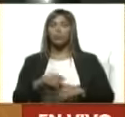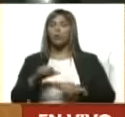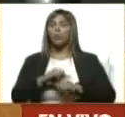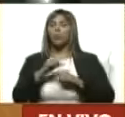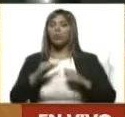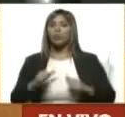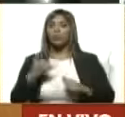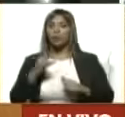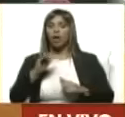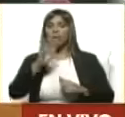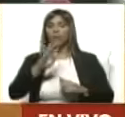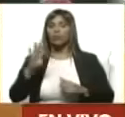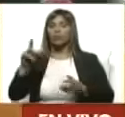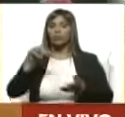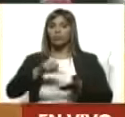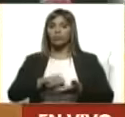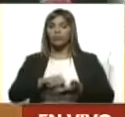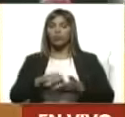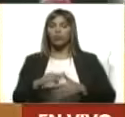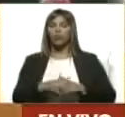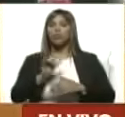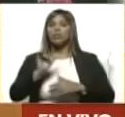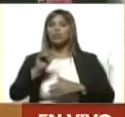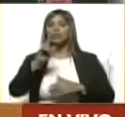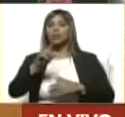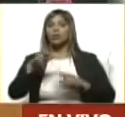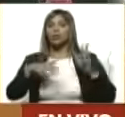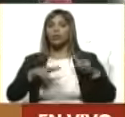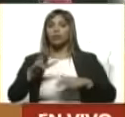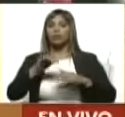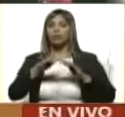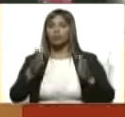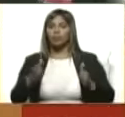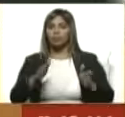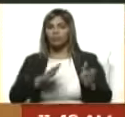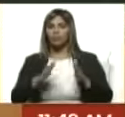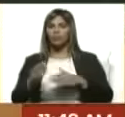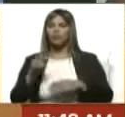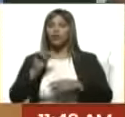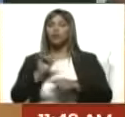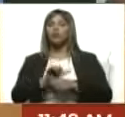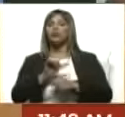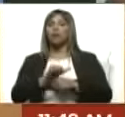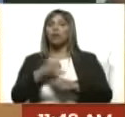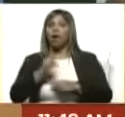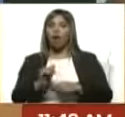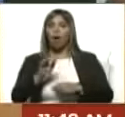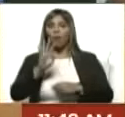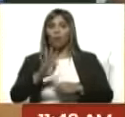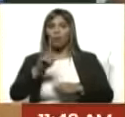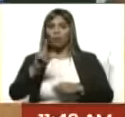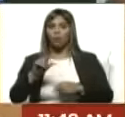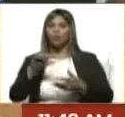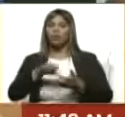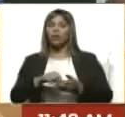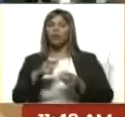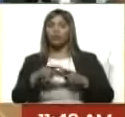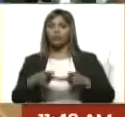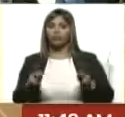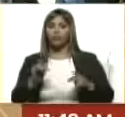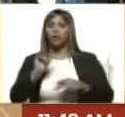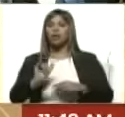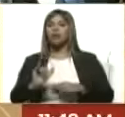Portuguesa, 44 centros activos y 113 mesas. Sucre, 41 centros activos